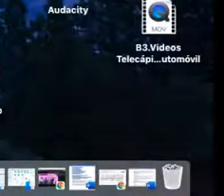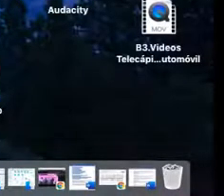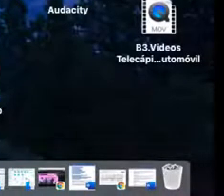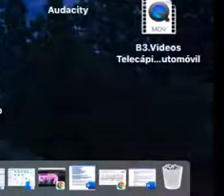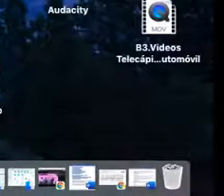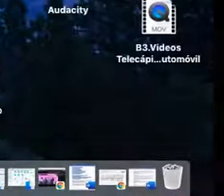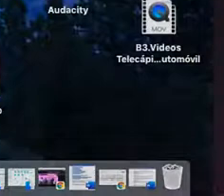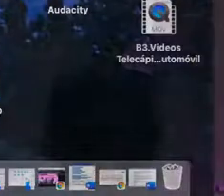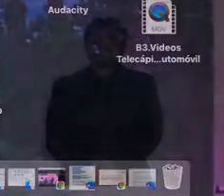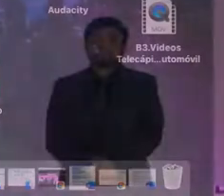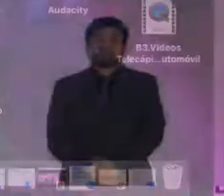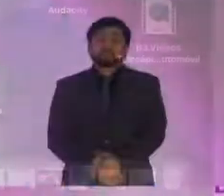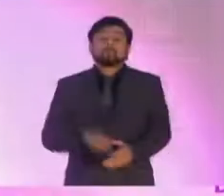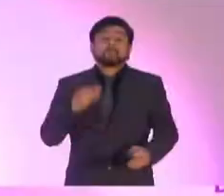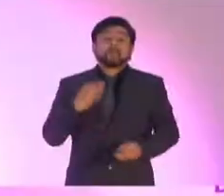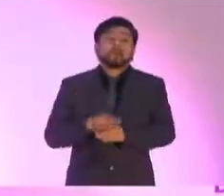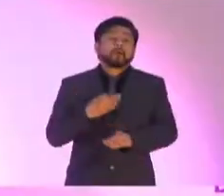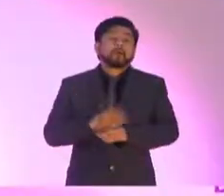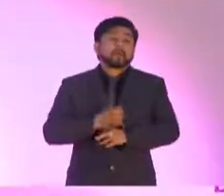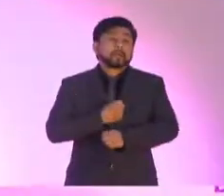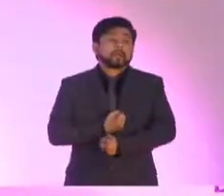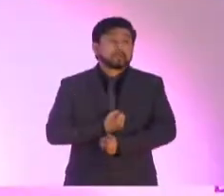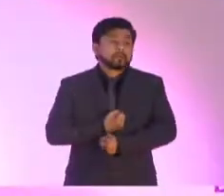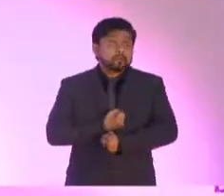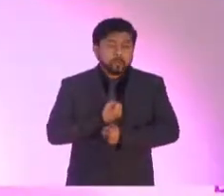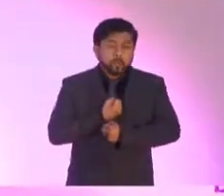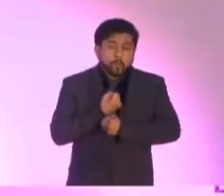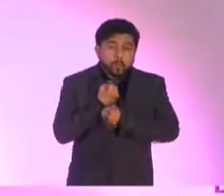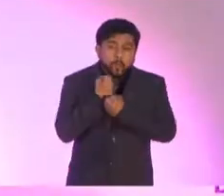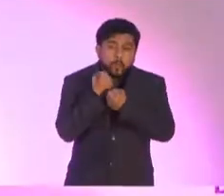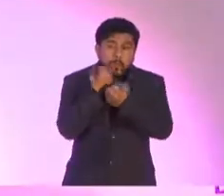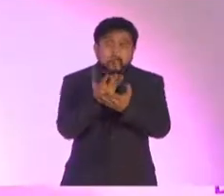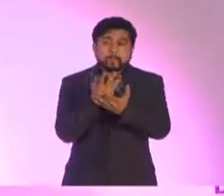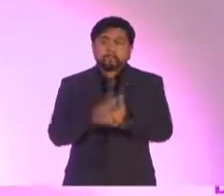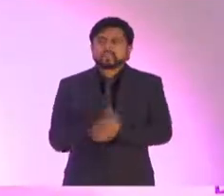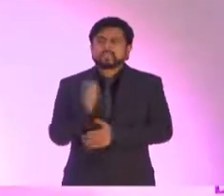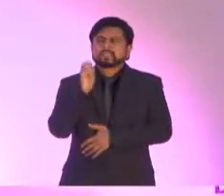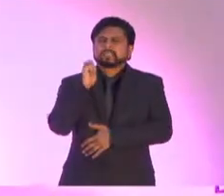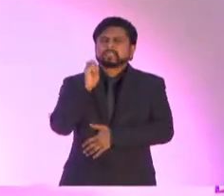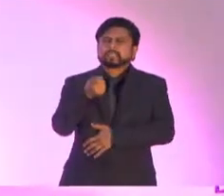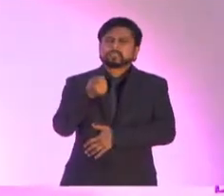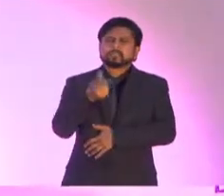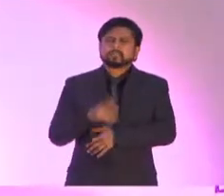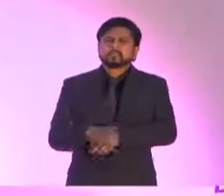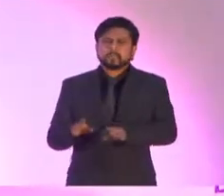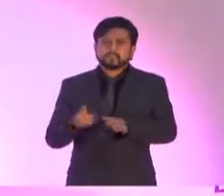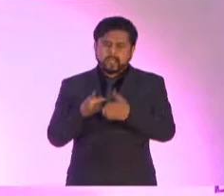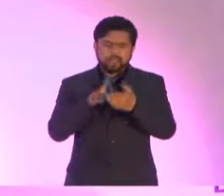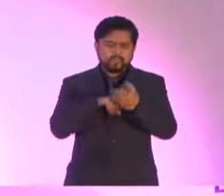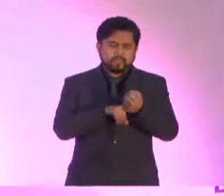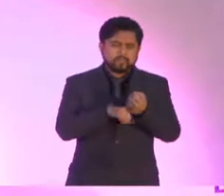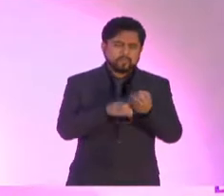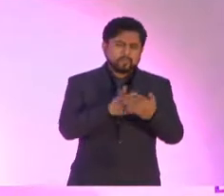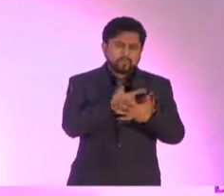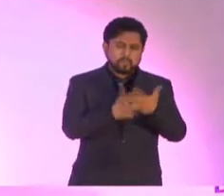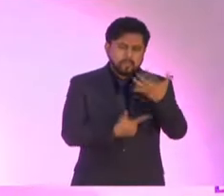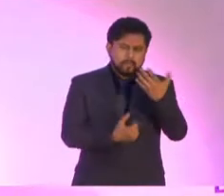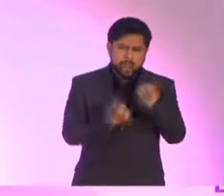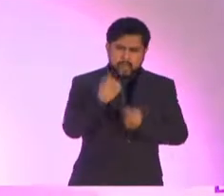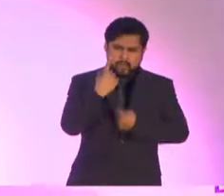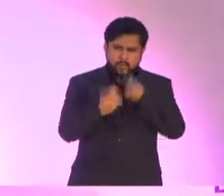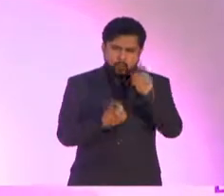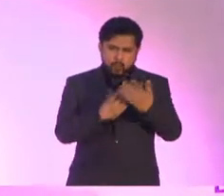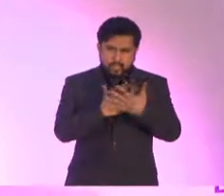Los poemas que les voy a compartir a continuación reflejan un poquito del camino de este libro. Son algunos de amor,